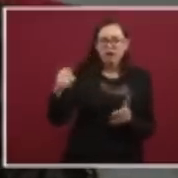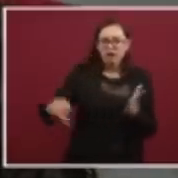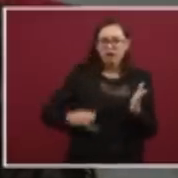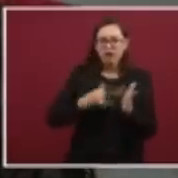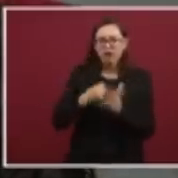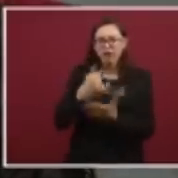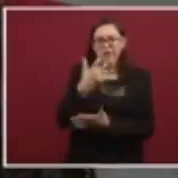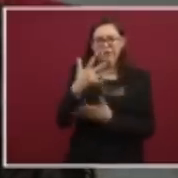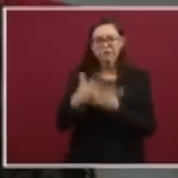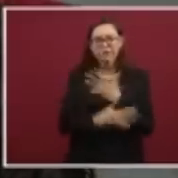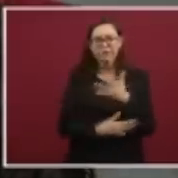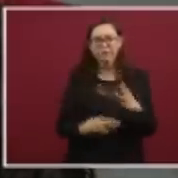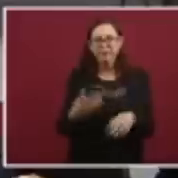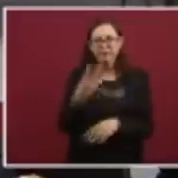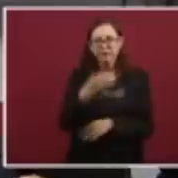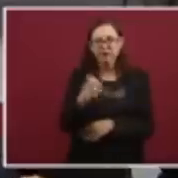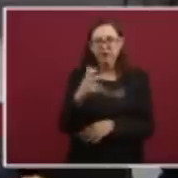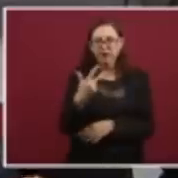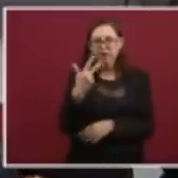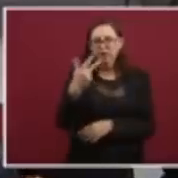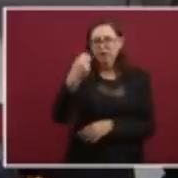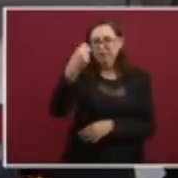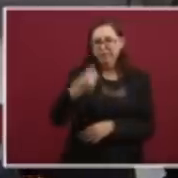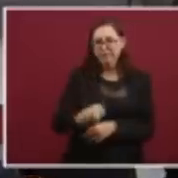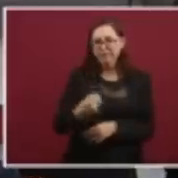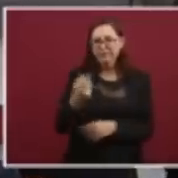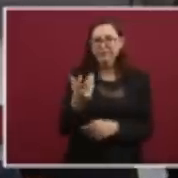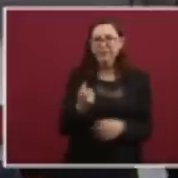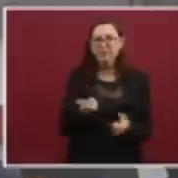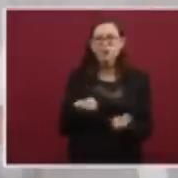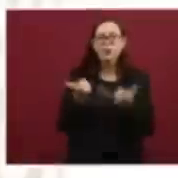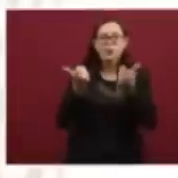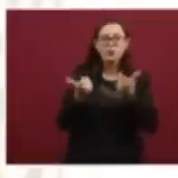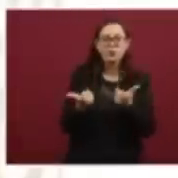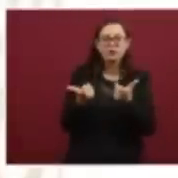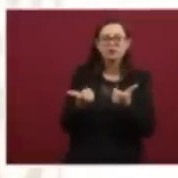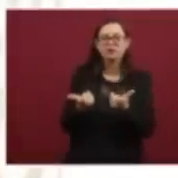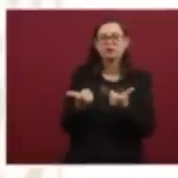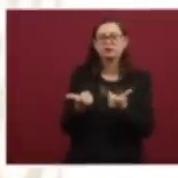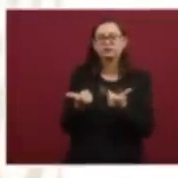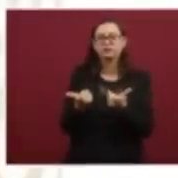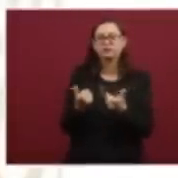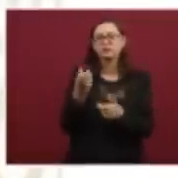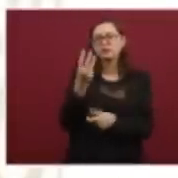Paraíso 408 Sur, con un margen de